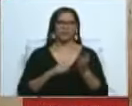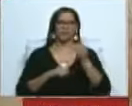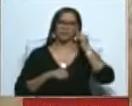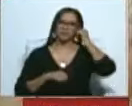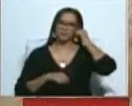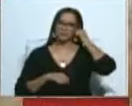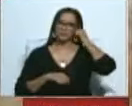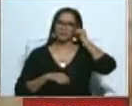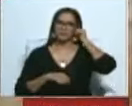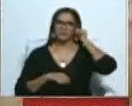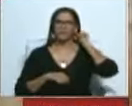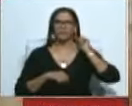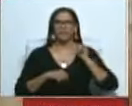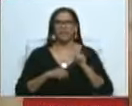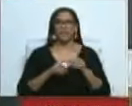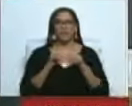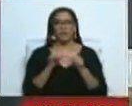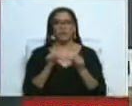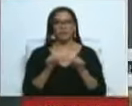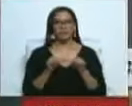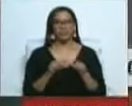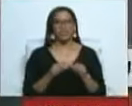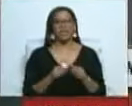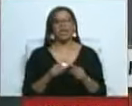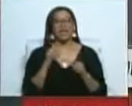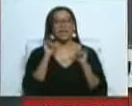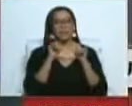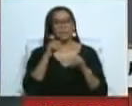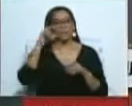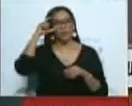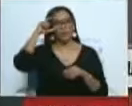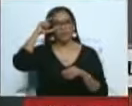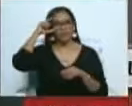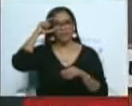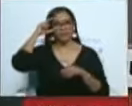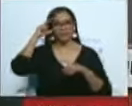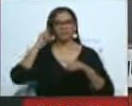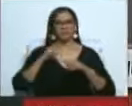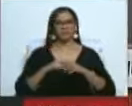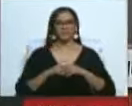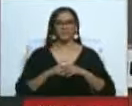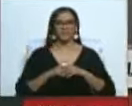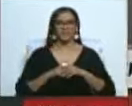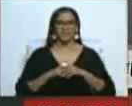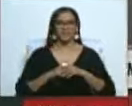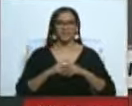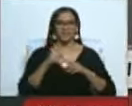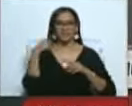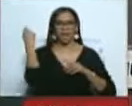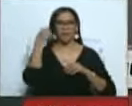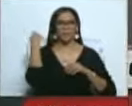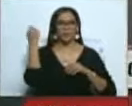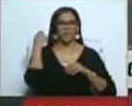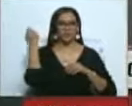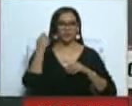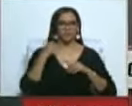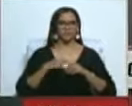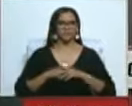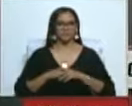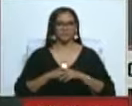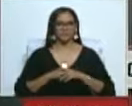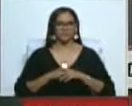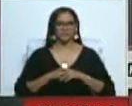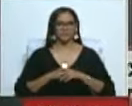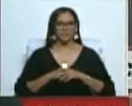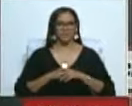mazo dando. Sí. Y fue así, en verdad, el mismo día, ese es apureño, Este es apureño, ¿eh? Eso